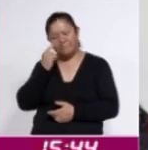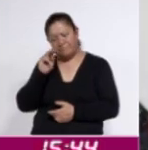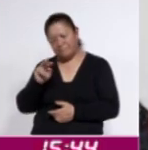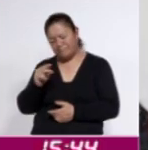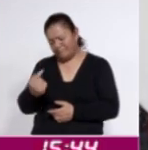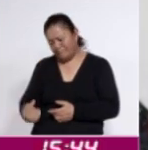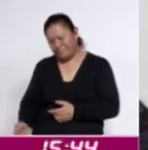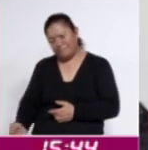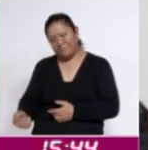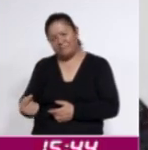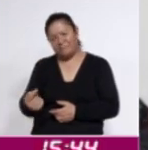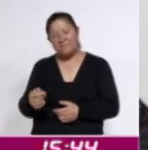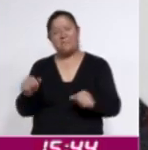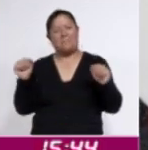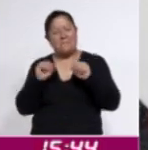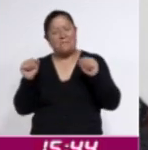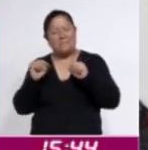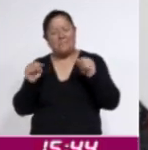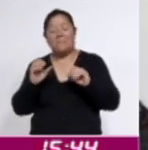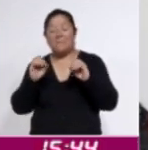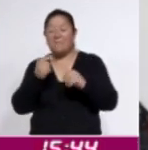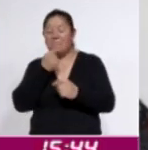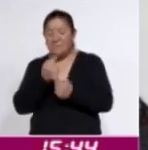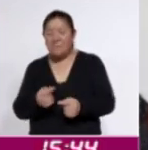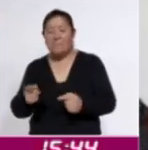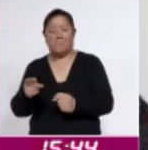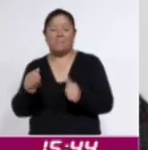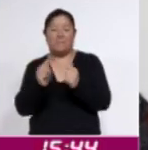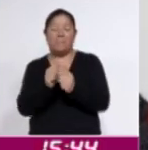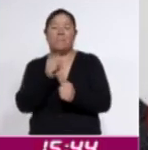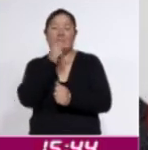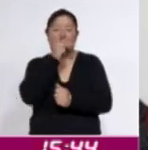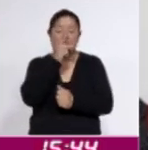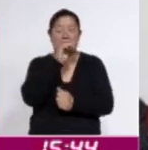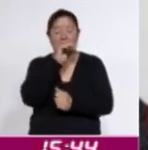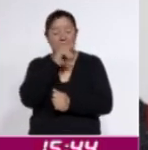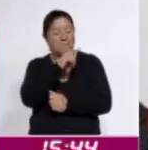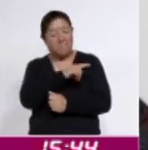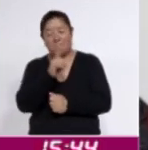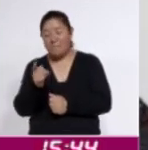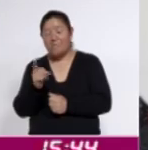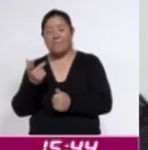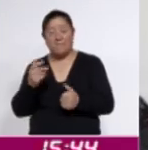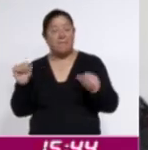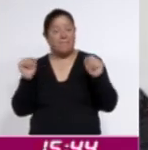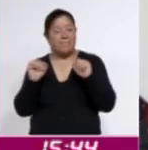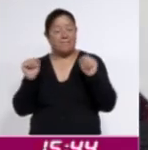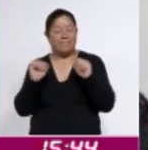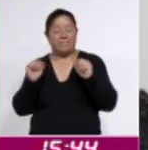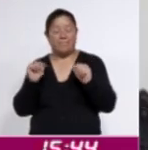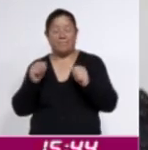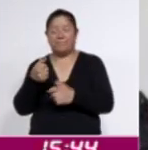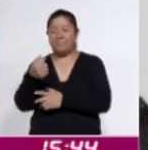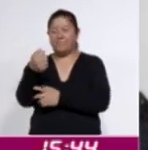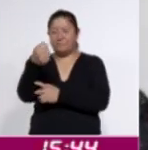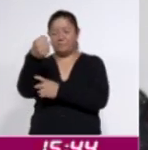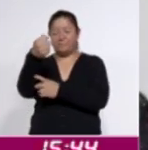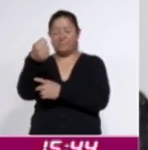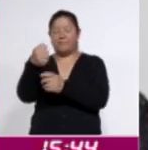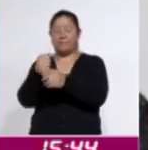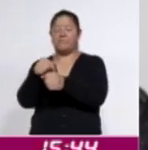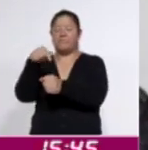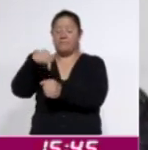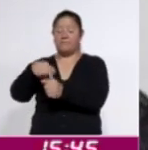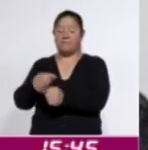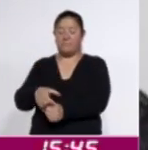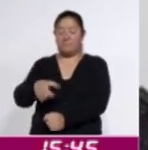o niños y con sus papás, con sus mamás, corriendo, porque también hay muchas mujeres que lo hacen, o haciendo esta peregrinación. Eso es